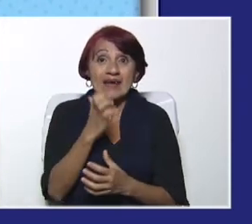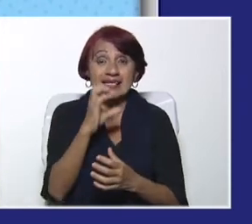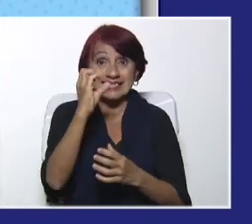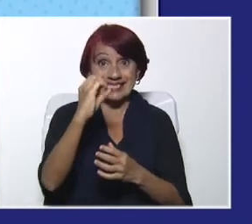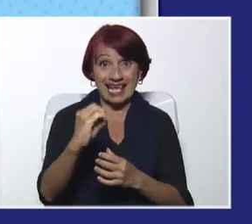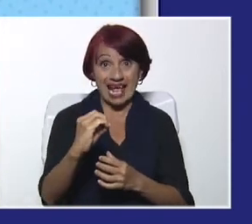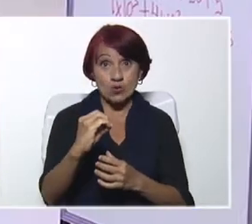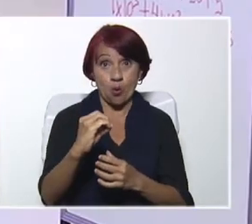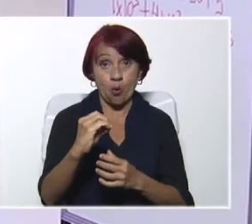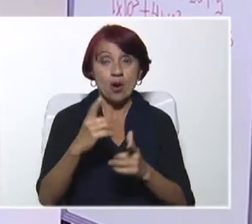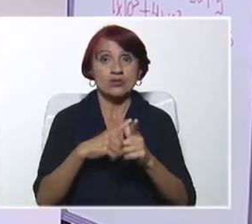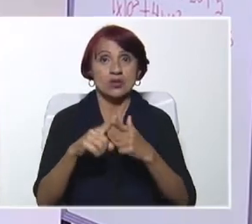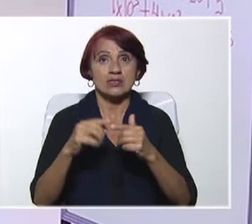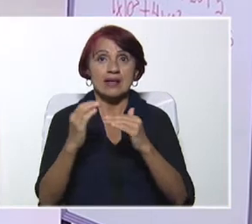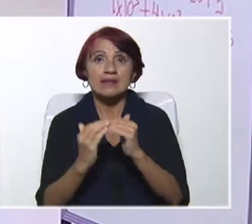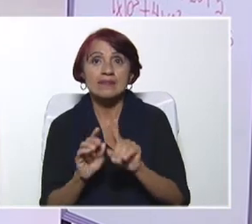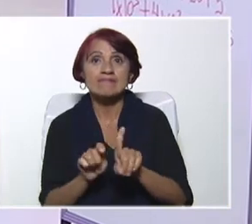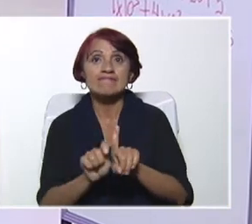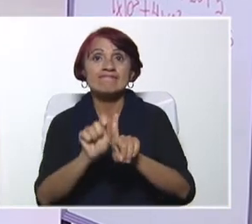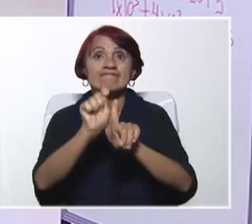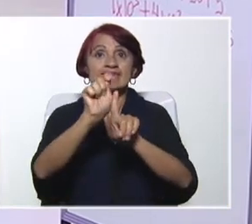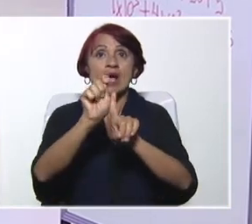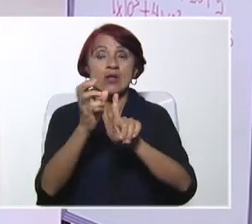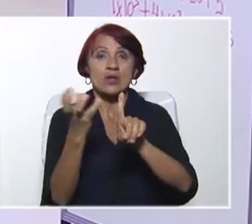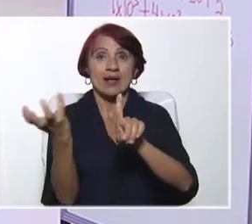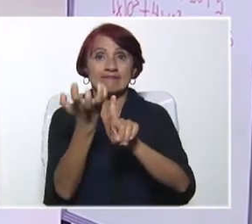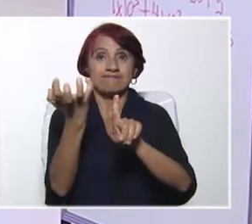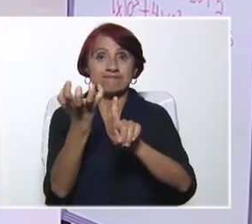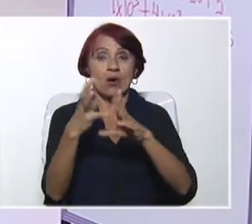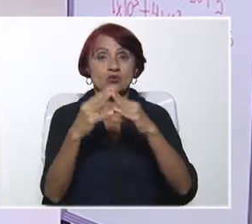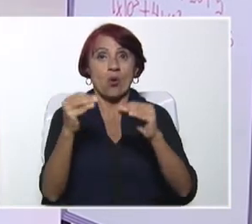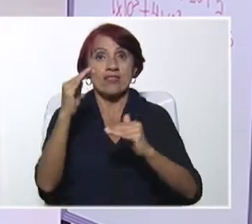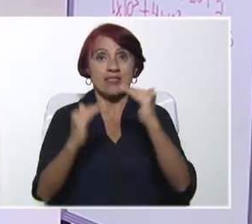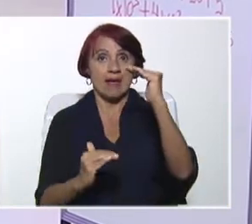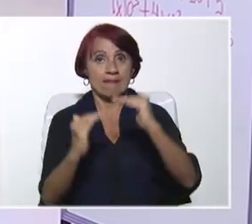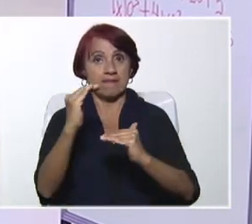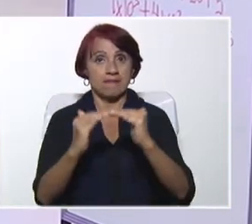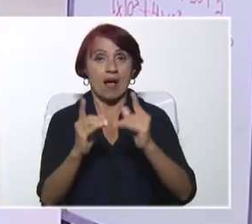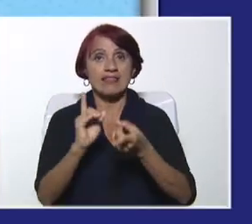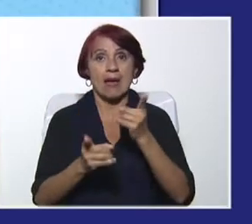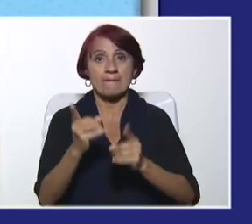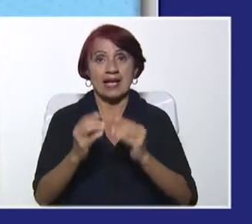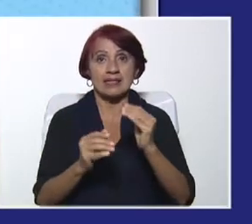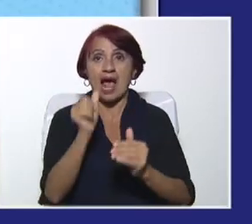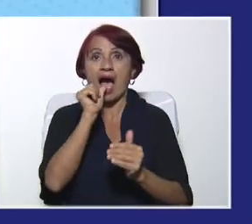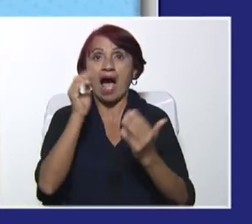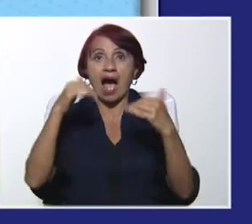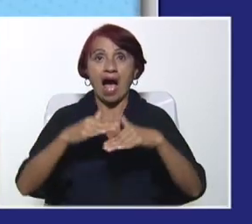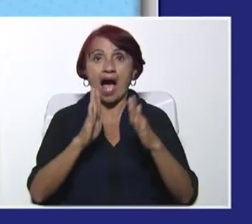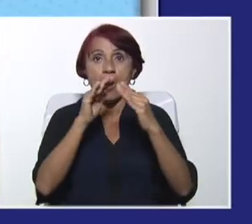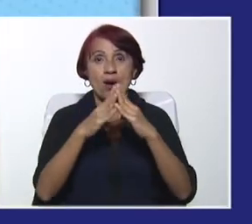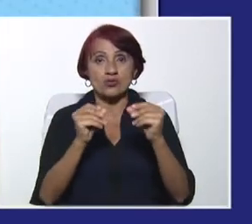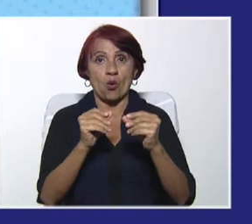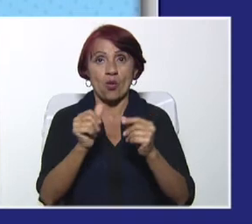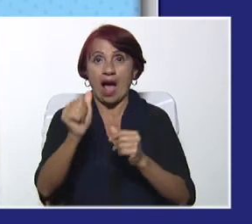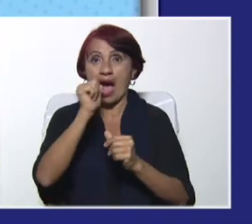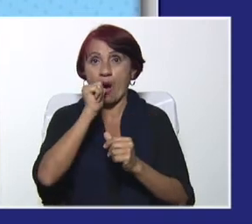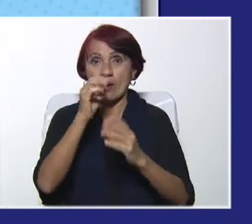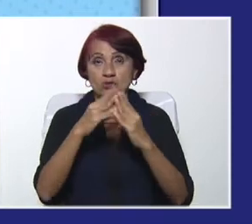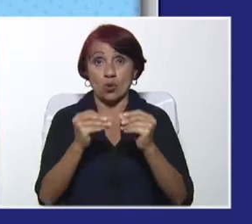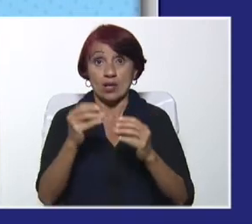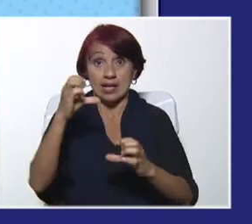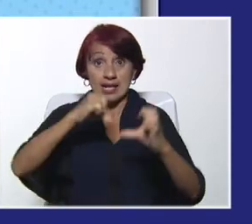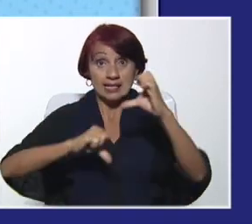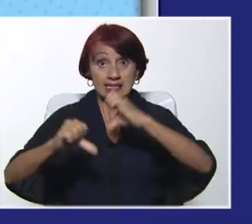tenemos 100 grados Celsius, el agua se evapora. Y la más importante para la ciencia es la